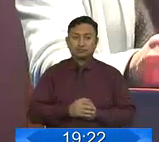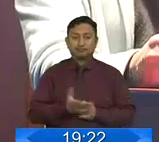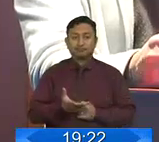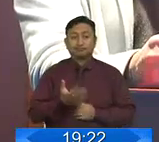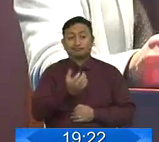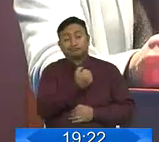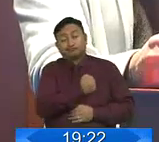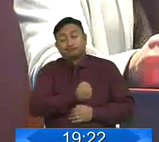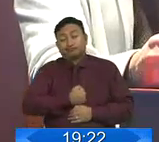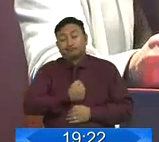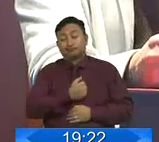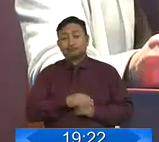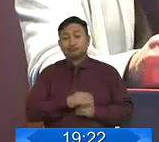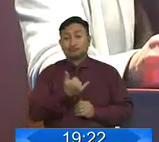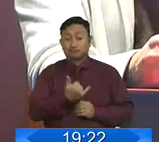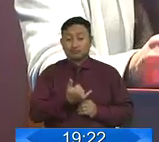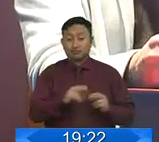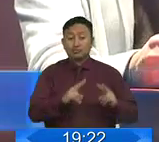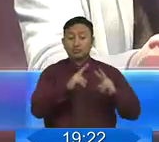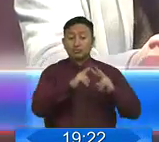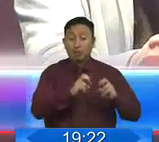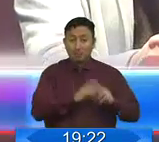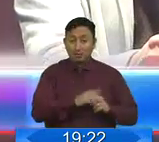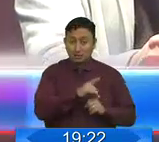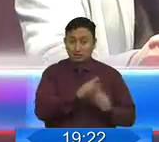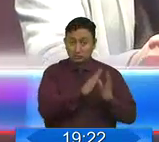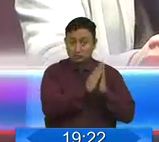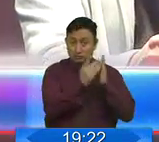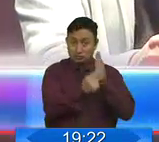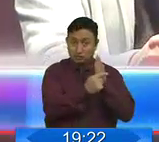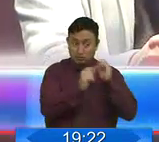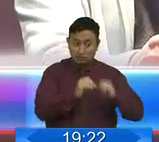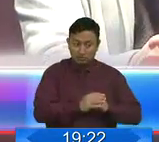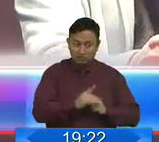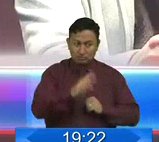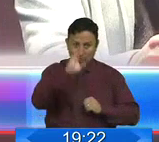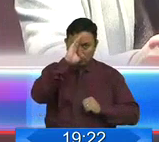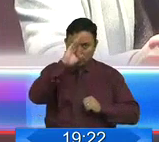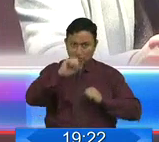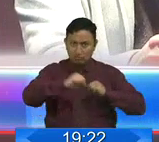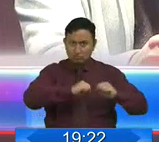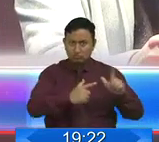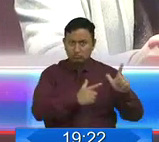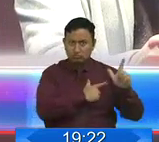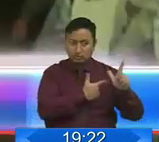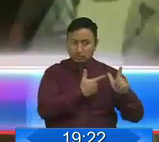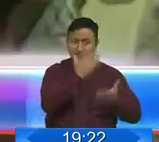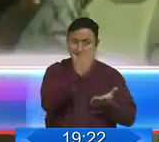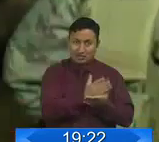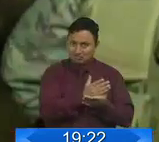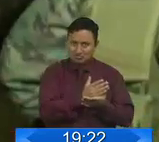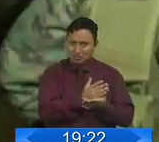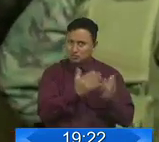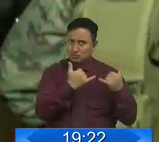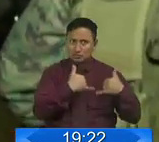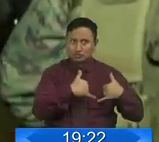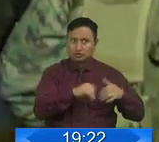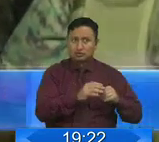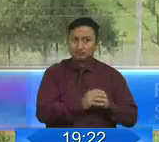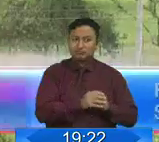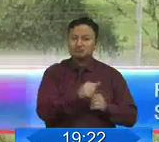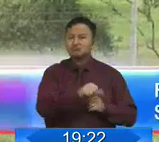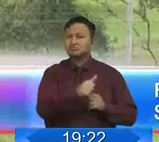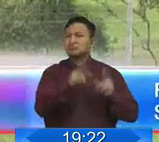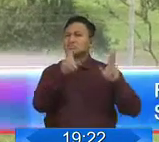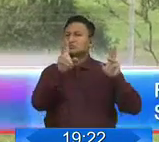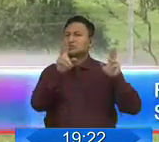Lamentablemente, la investigación de rehenes da cuenta de que los operativos policiales y militares nunca pararon. Otro dato que les inquieta es sobre la